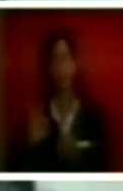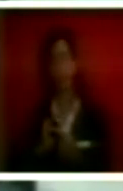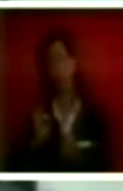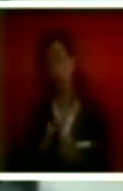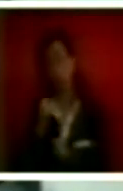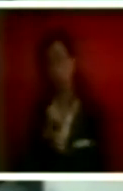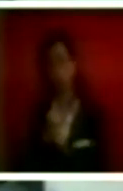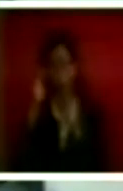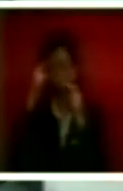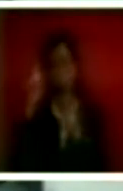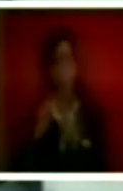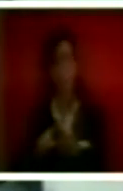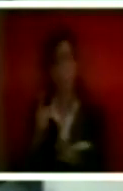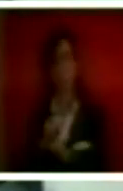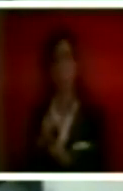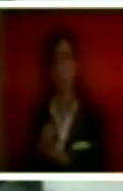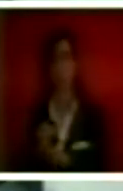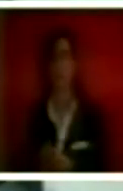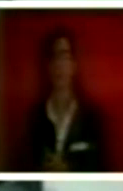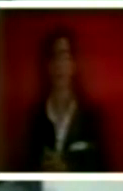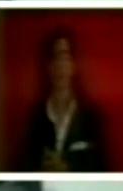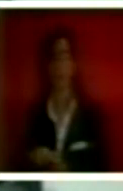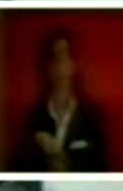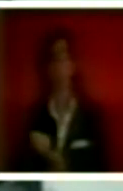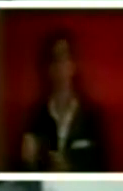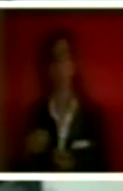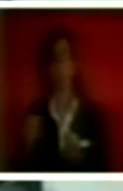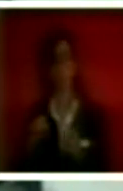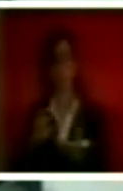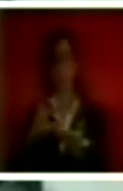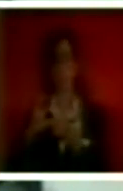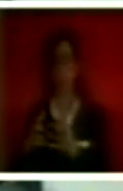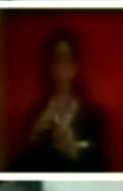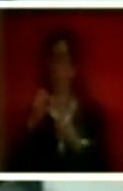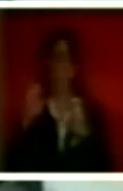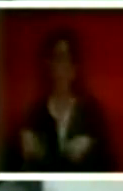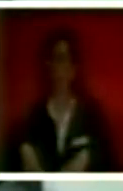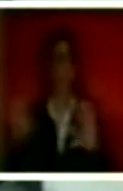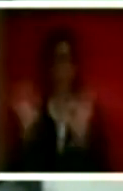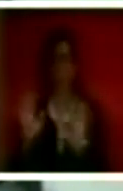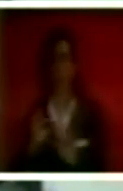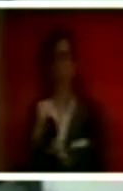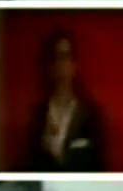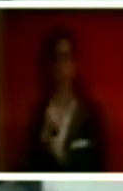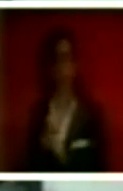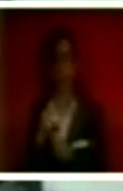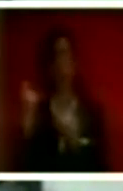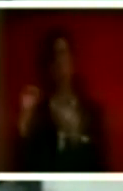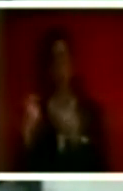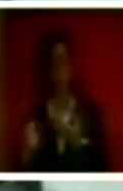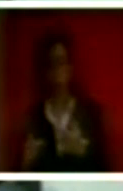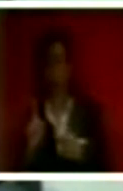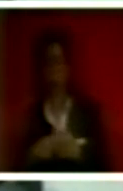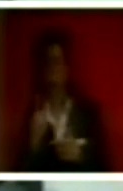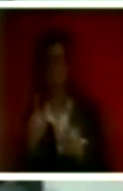años. A la par, instalamos un sistema de planificación y monitoreo de las